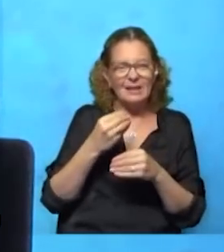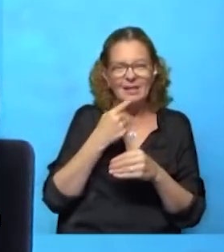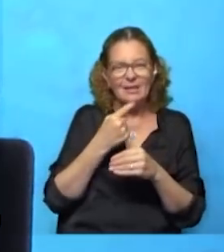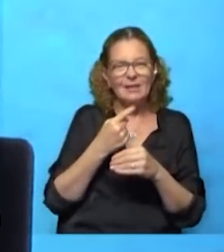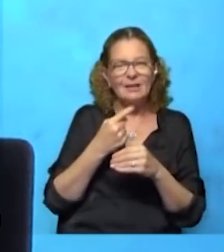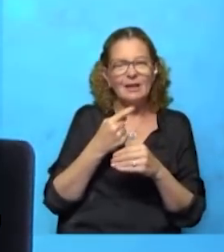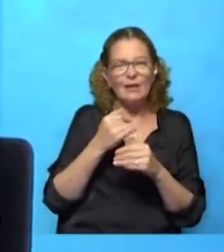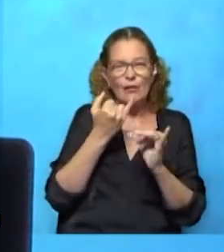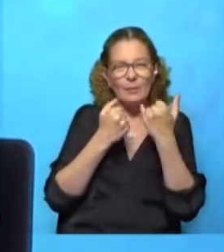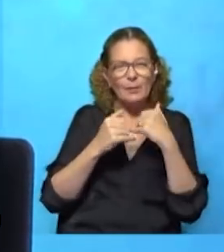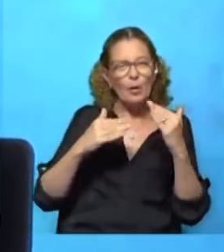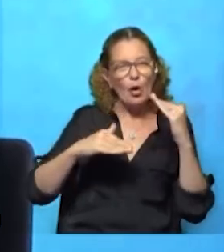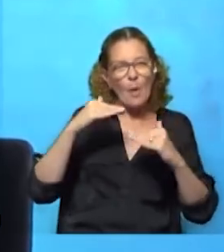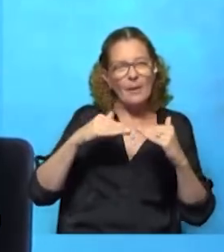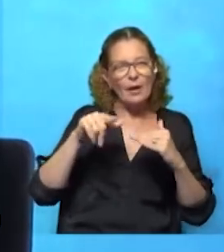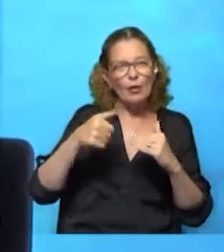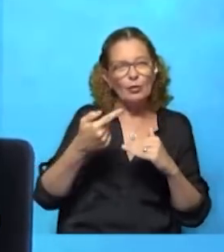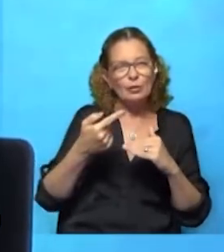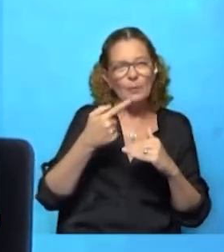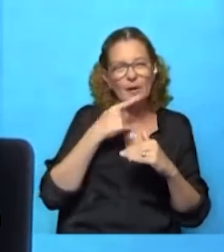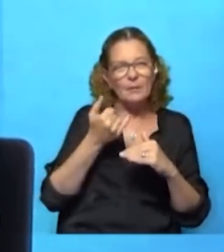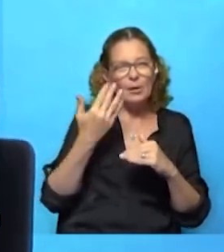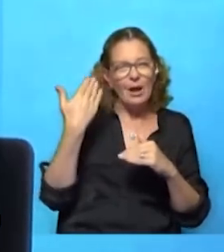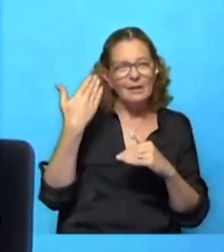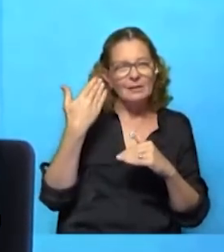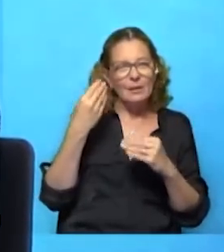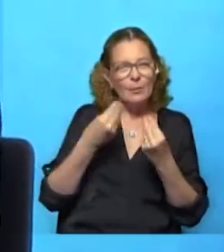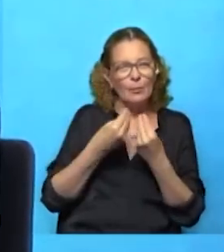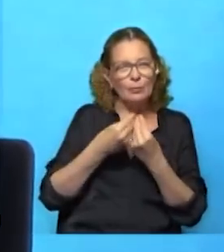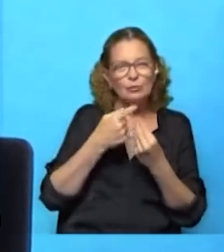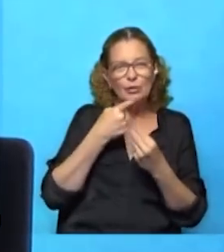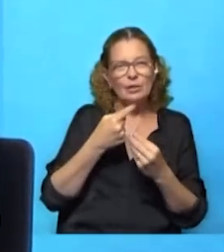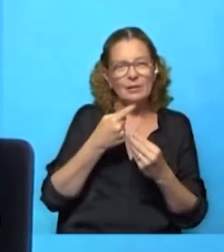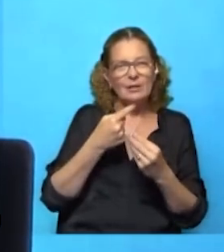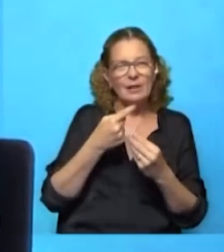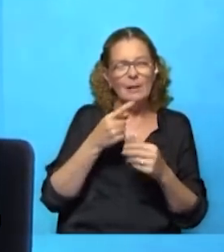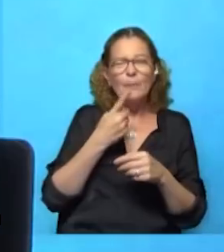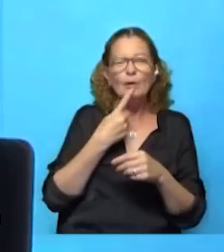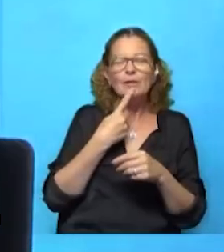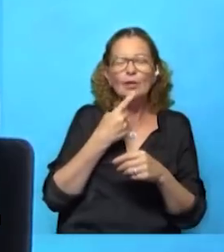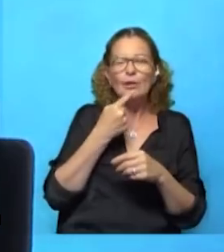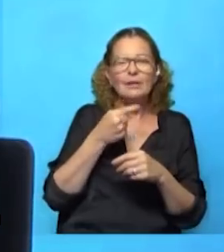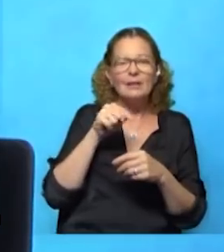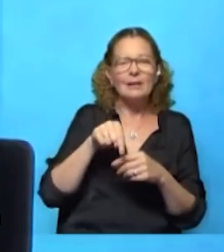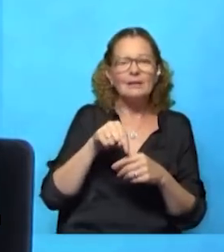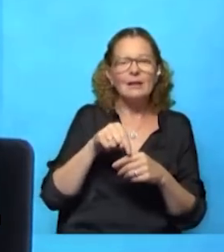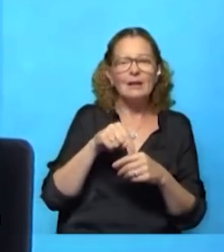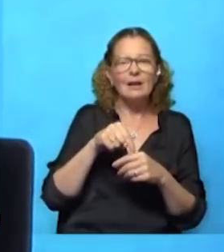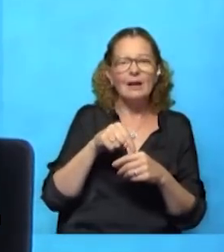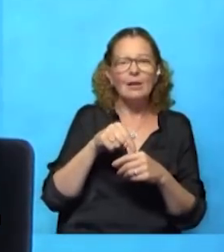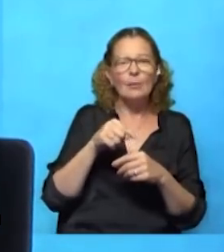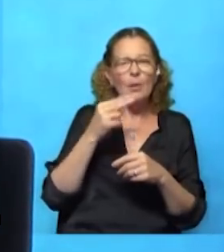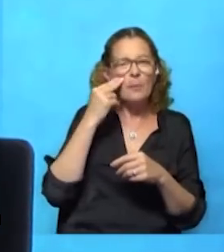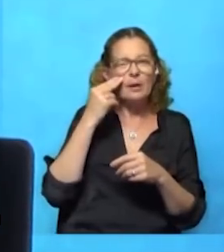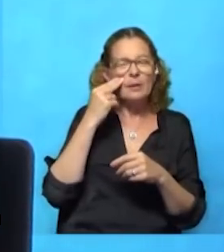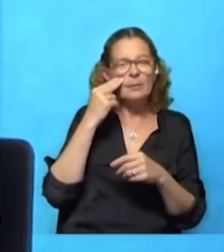se puede comparar algún otro fenómeno que haya ocurrido muchos mencionan de hecho algunos actores políticos que han pasado por acá también las consecuencias